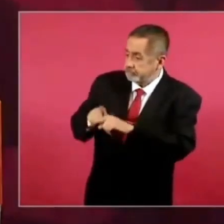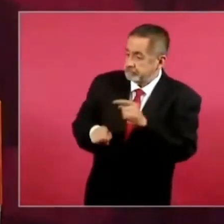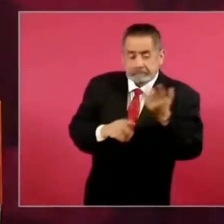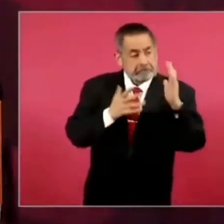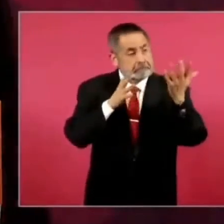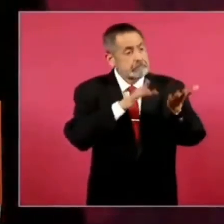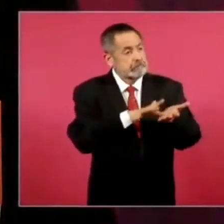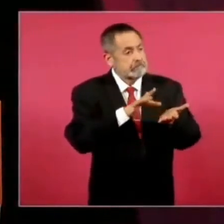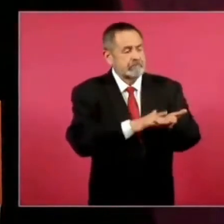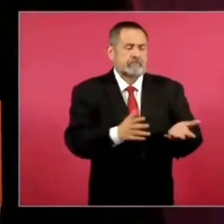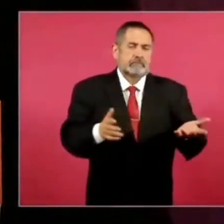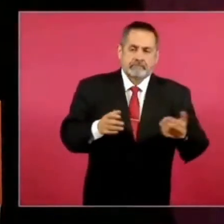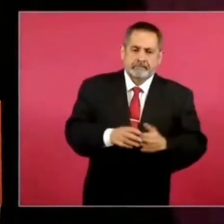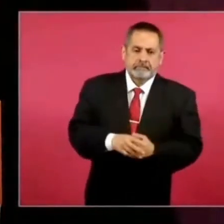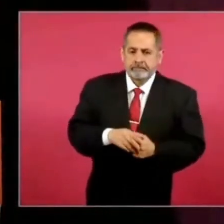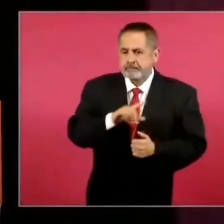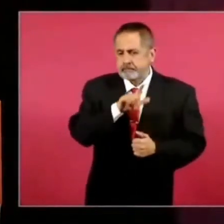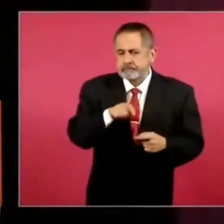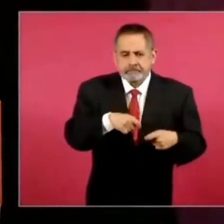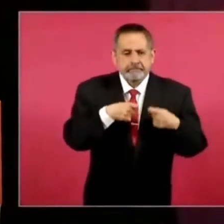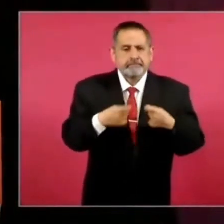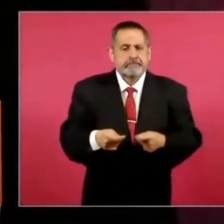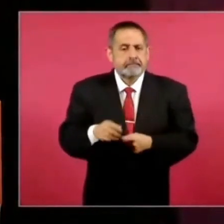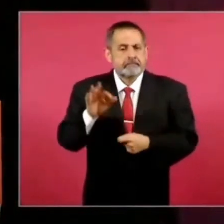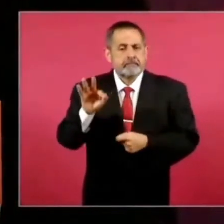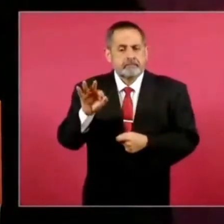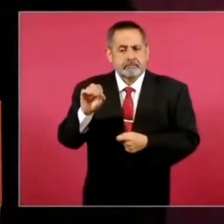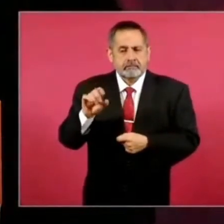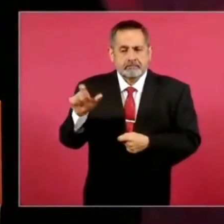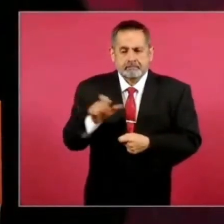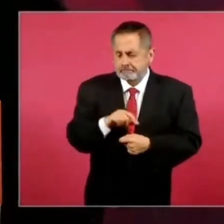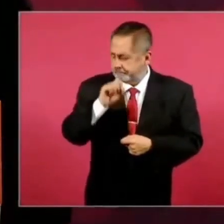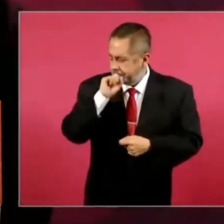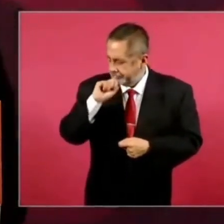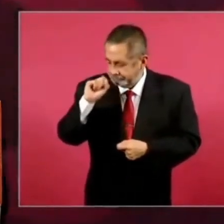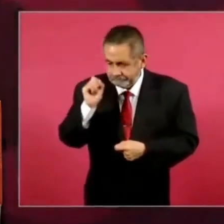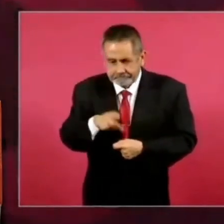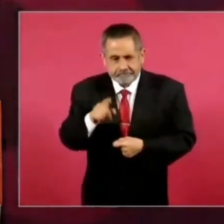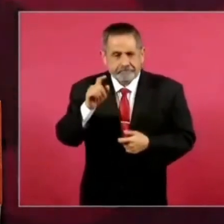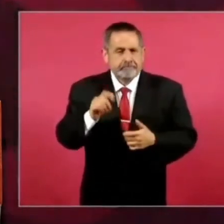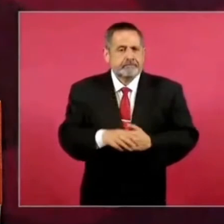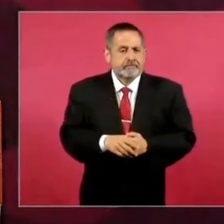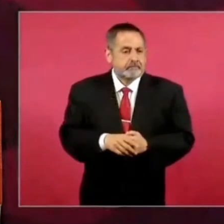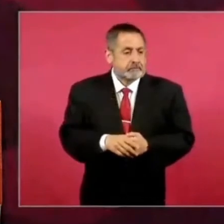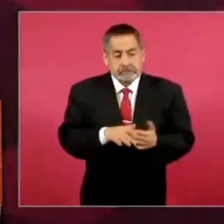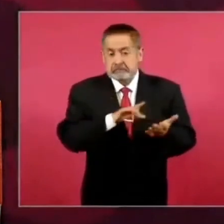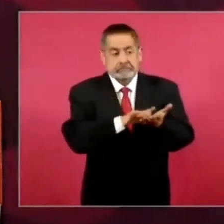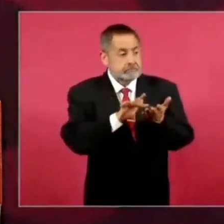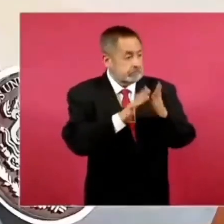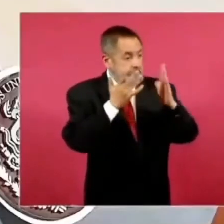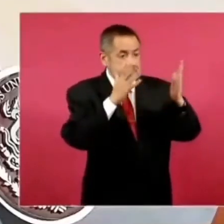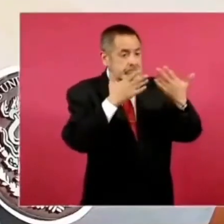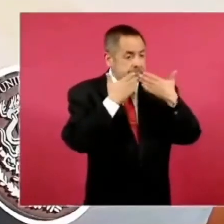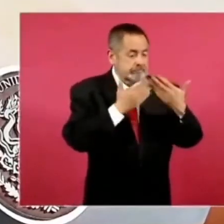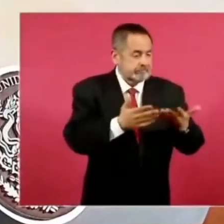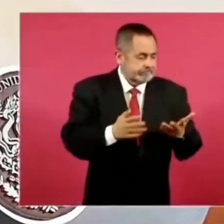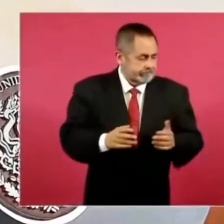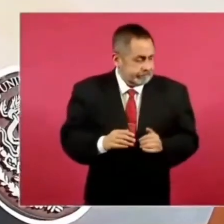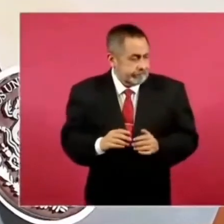Luego con Fox lo mismo, a favor.